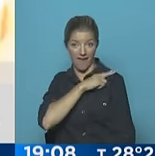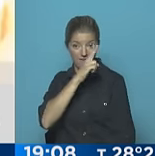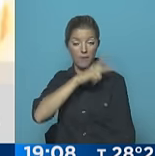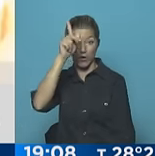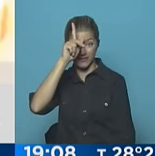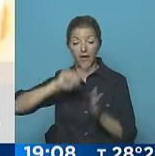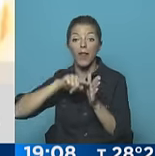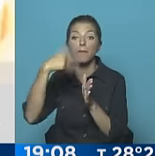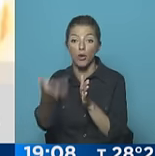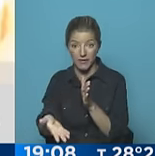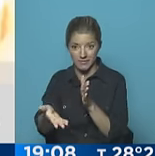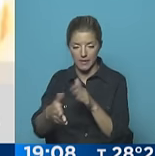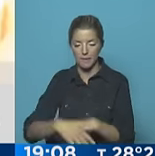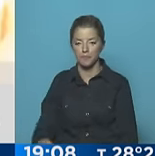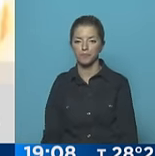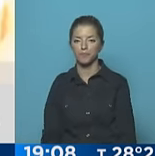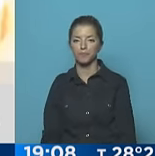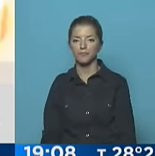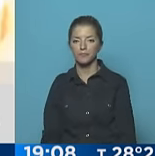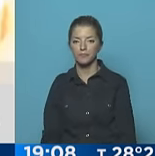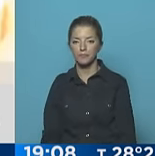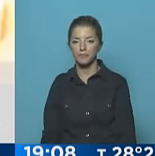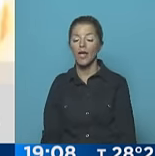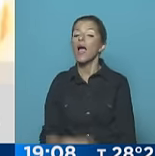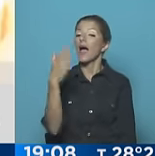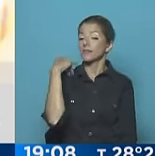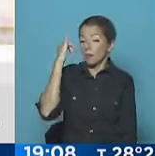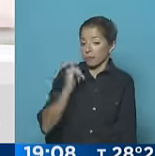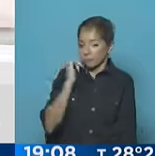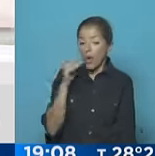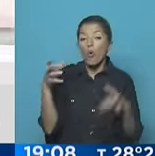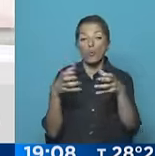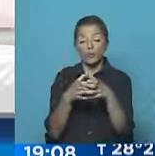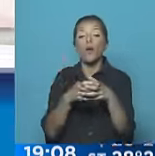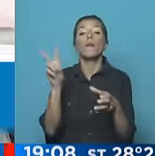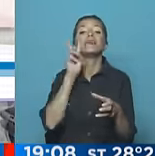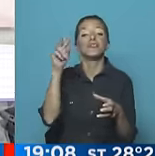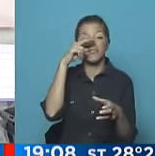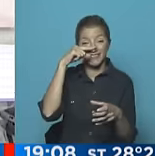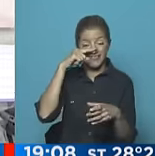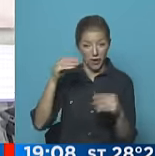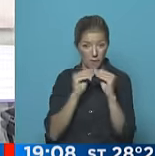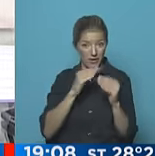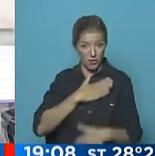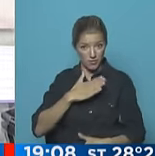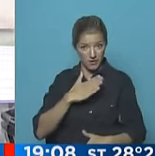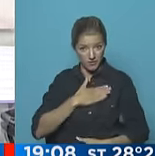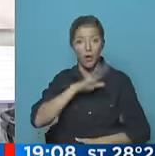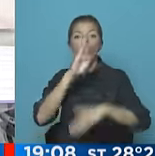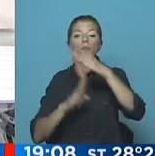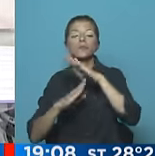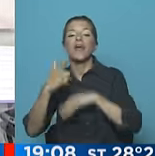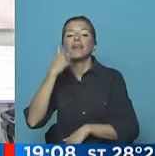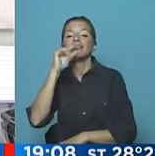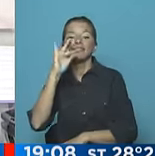la provincia de Buenos Aires. Lo decíamos, un equipo de Visión 7 comandado por Eduardo Salín